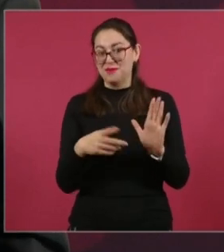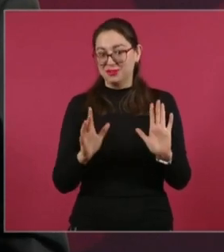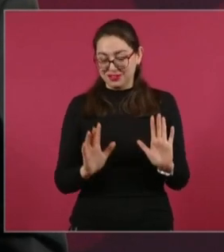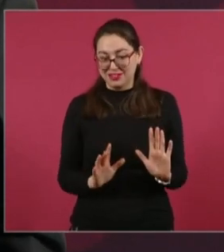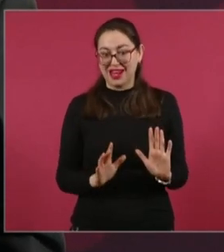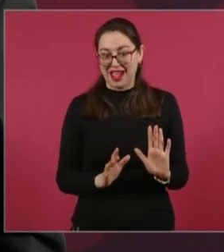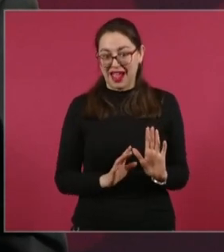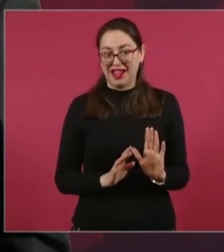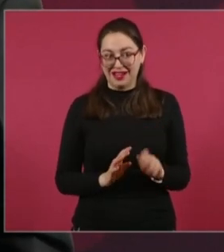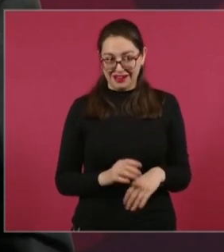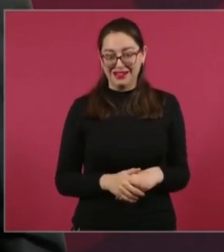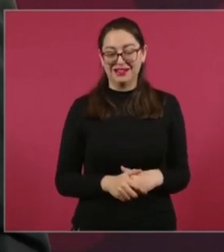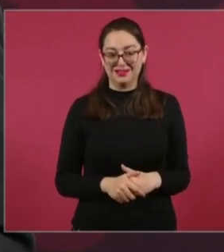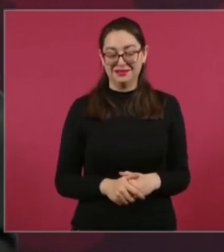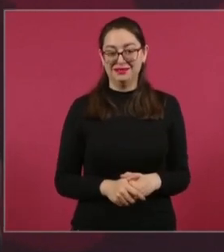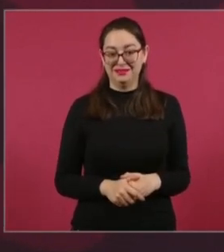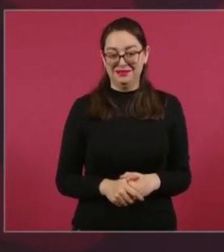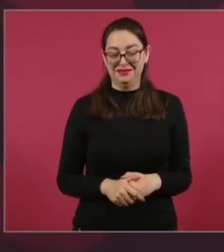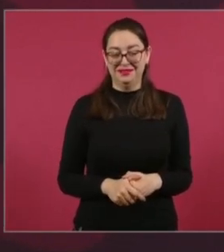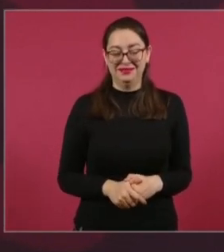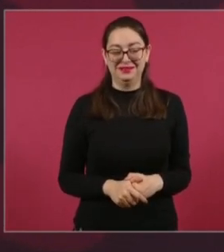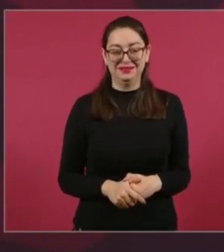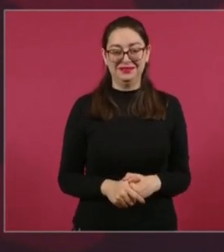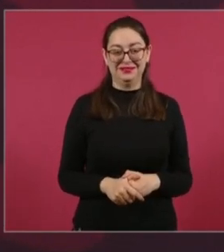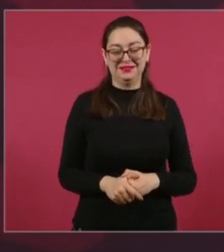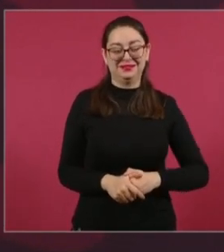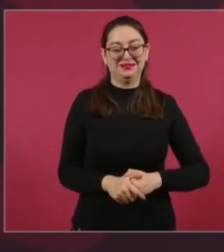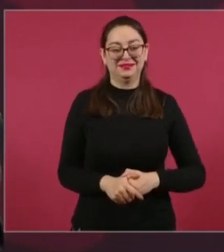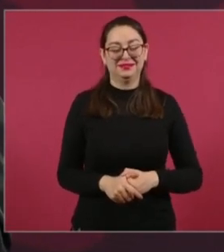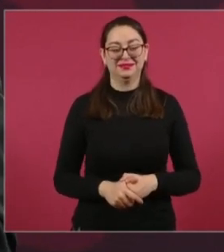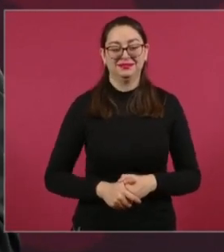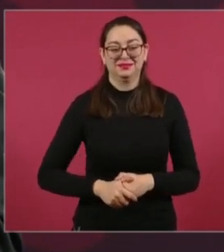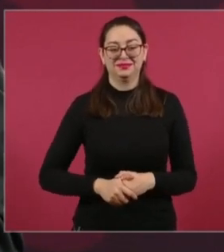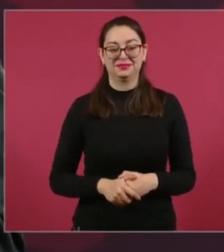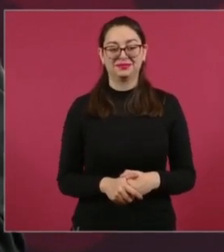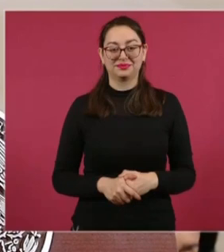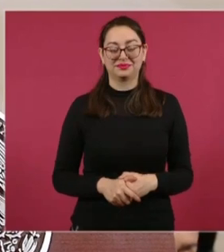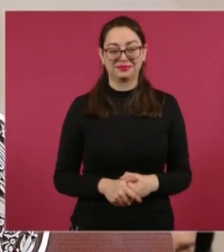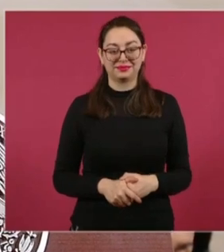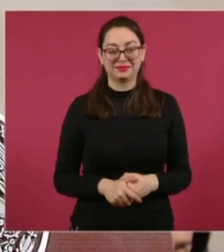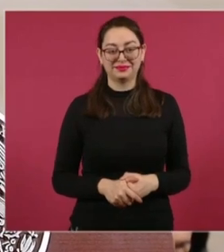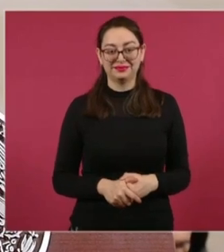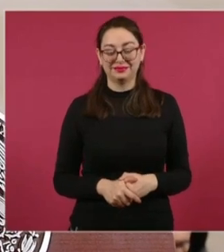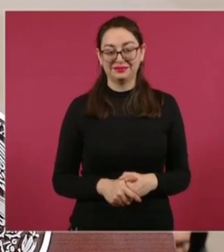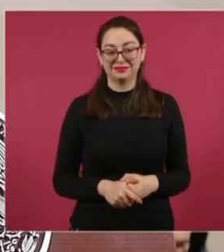cómo